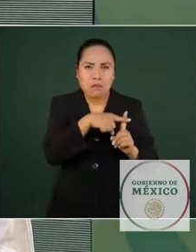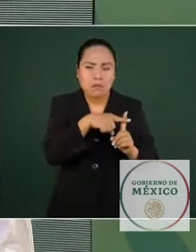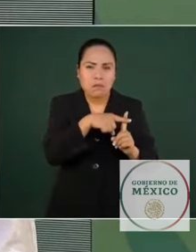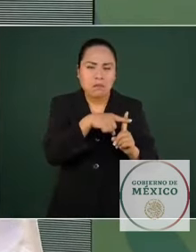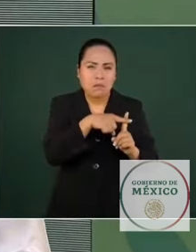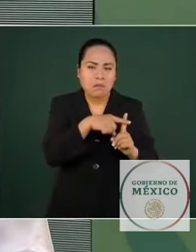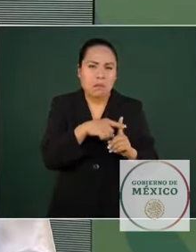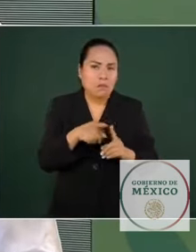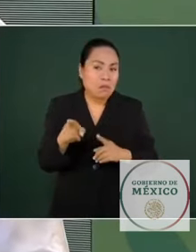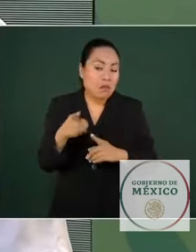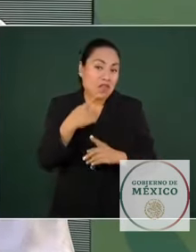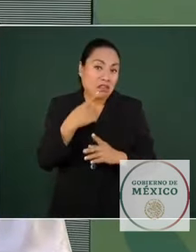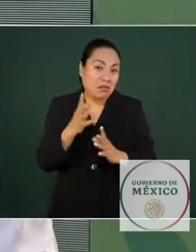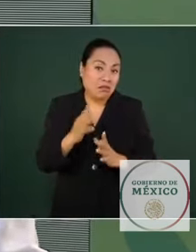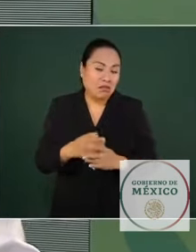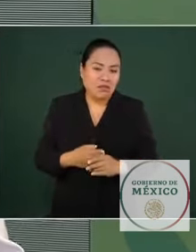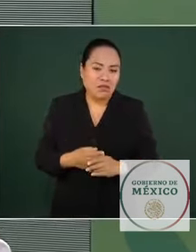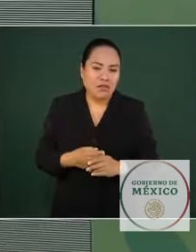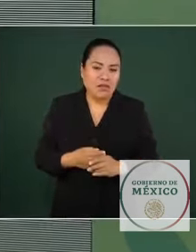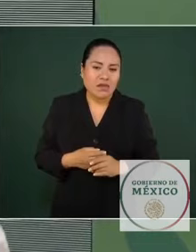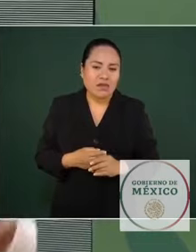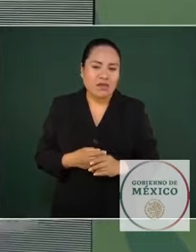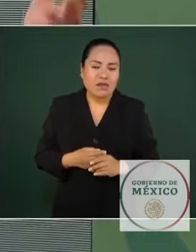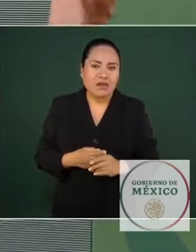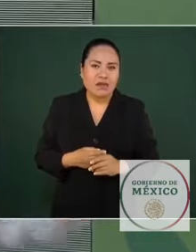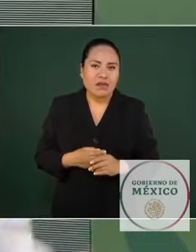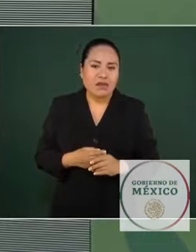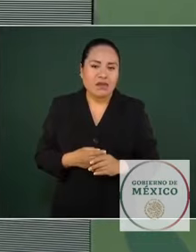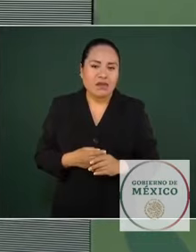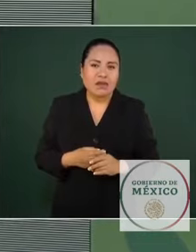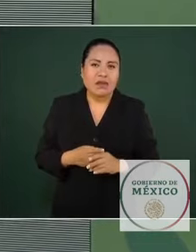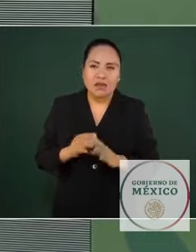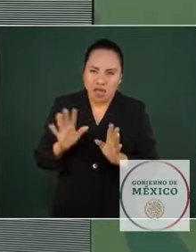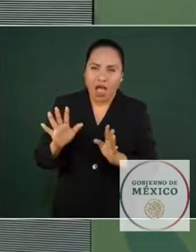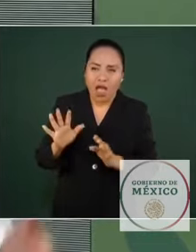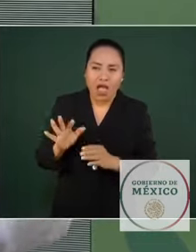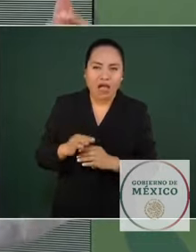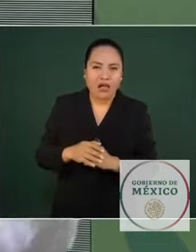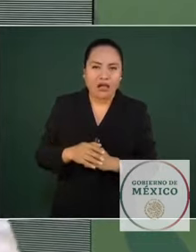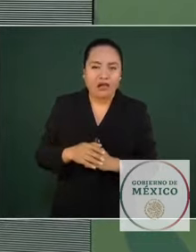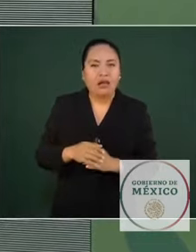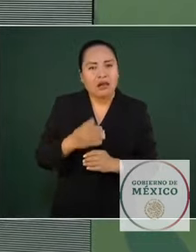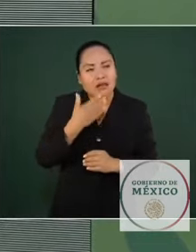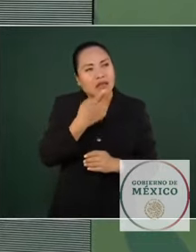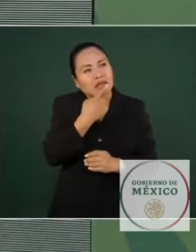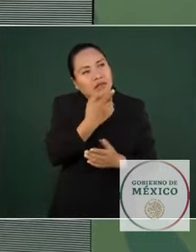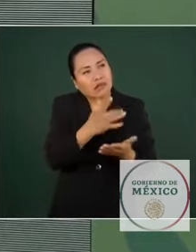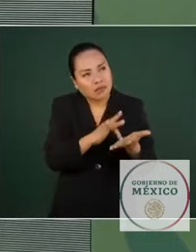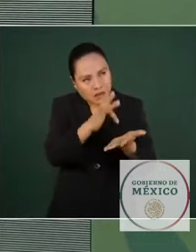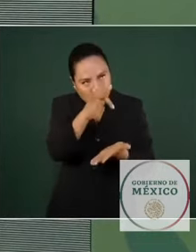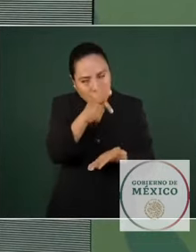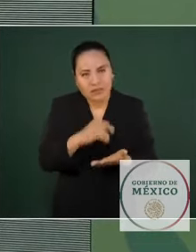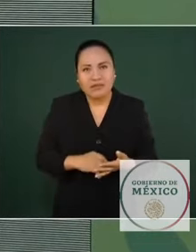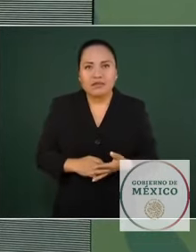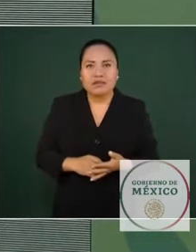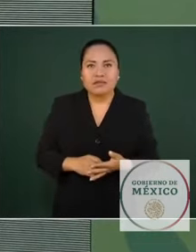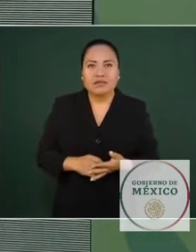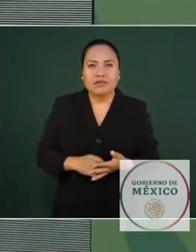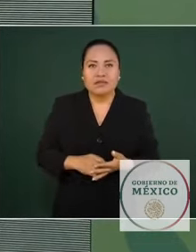Quien no conoce al presidente piensa que el presidente, ay, creyó que eran buenas personas. No,